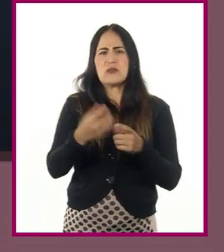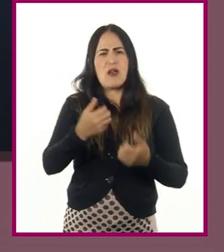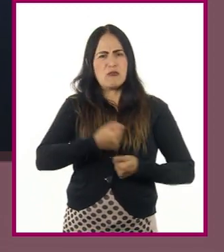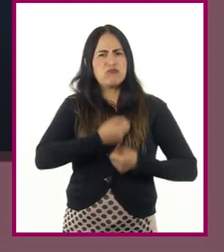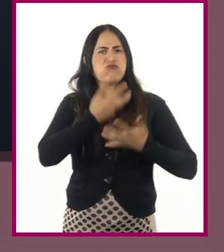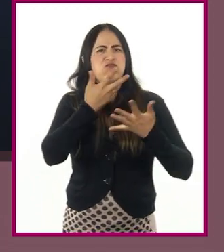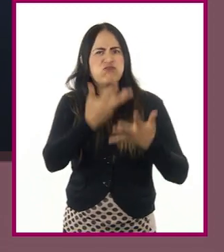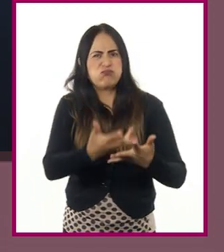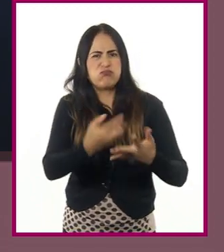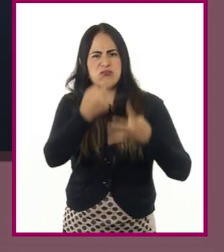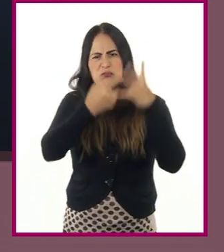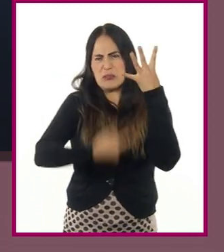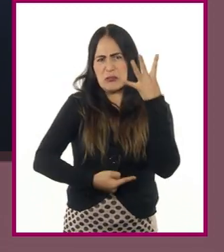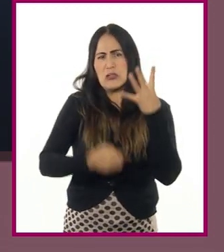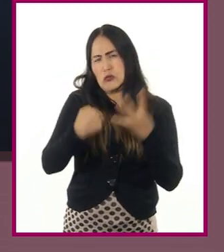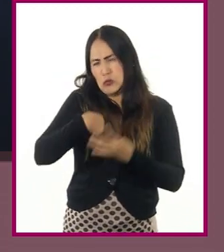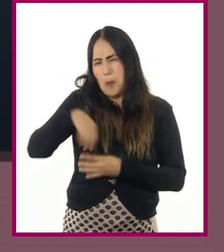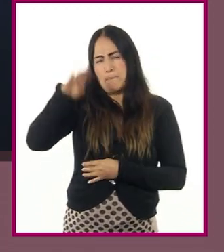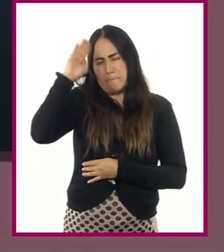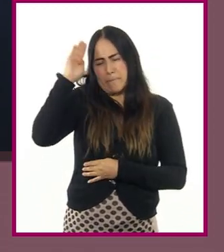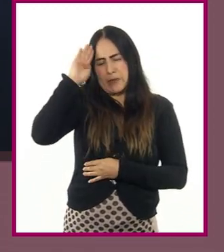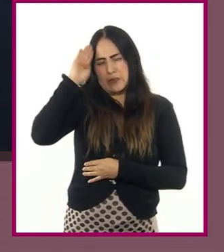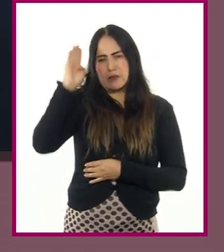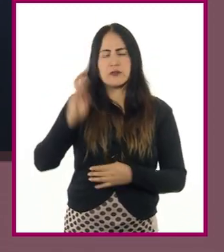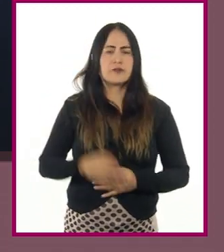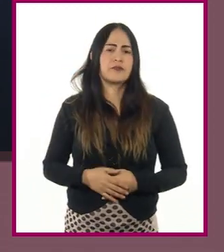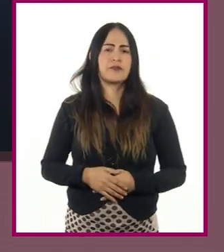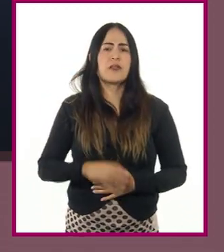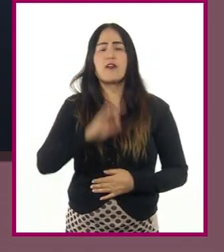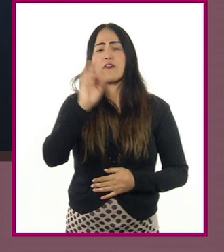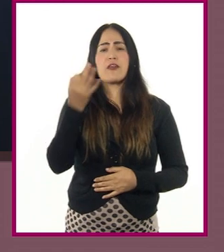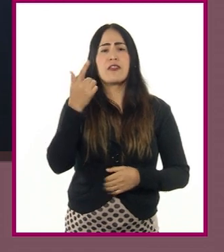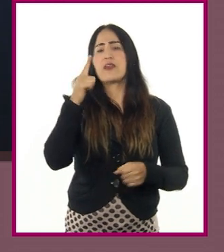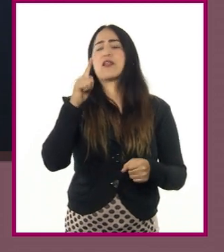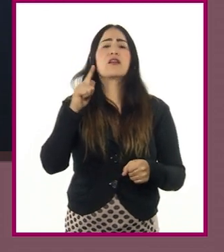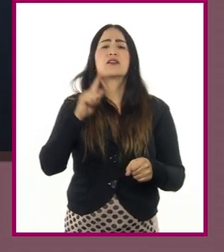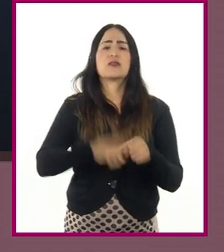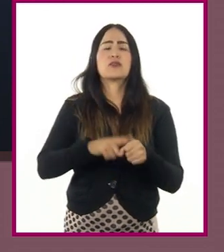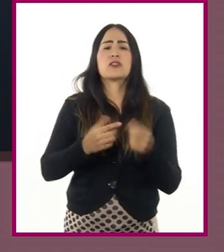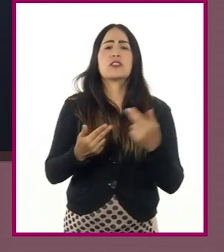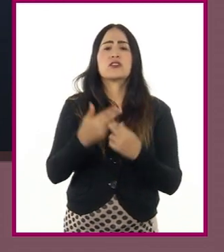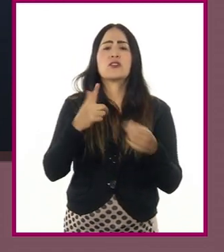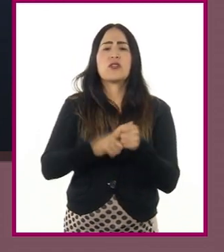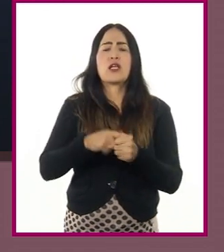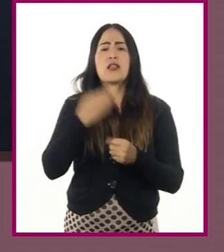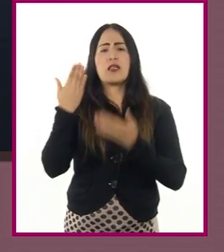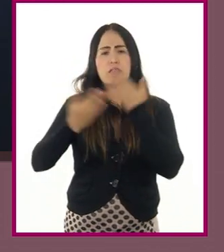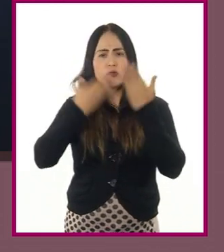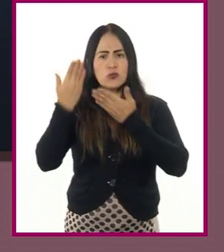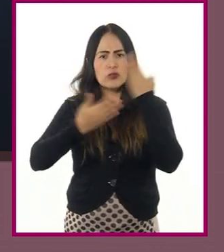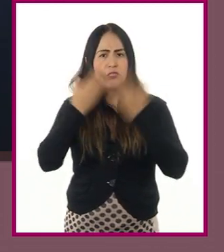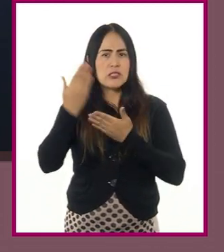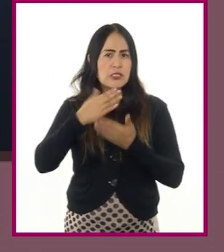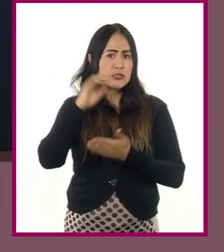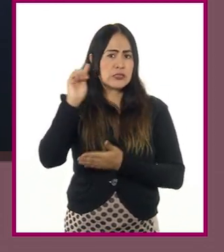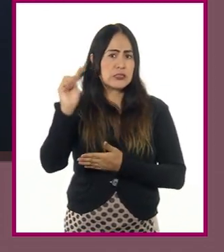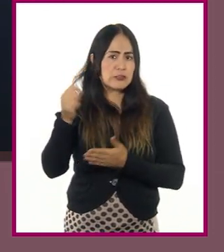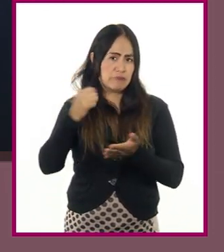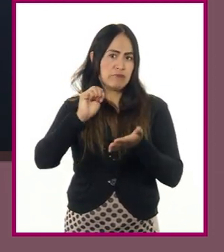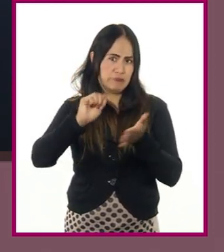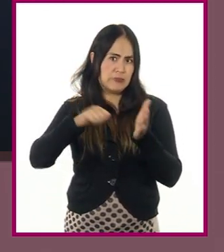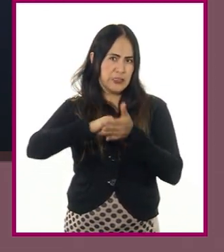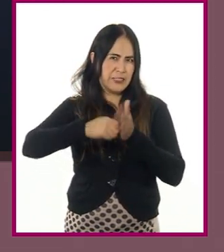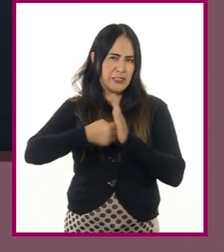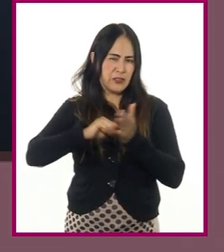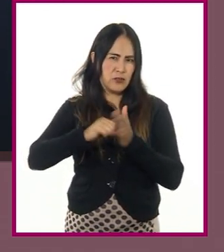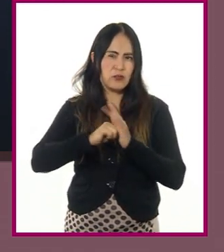yo lo intuyo. De tal manera que la Federación Nacional de Estudiantes Técnicos se ve obligada, a pesar de ser una organización controlada por el gobierno,